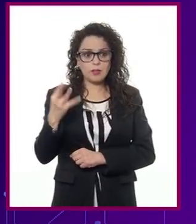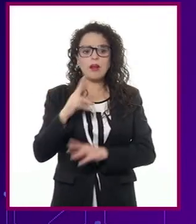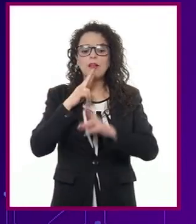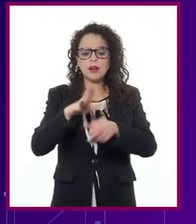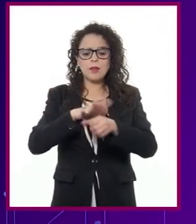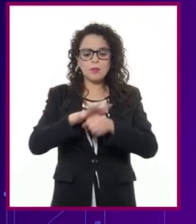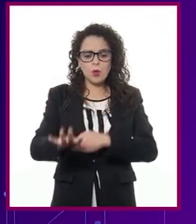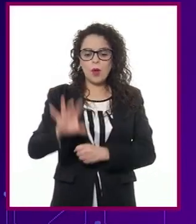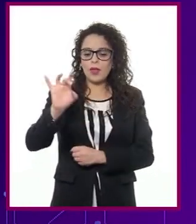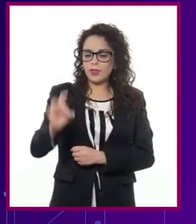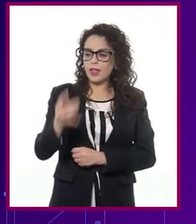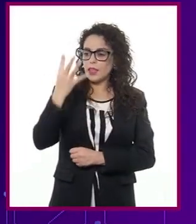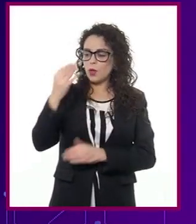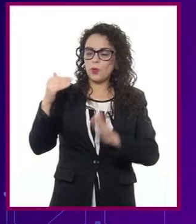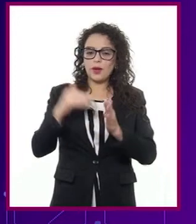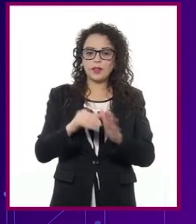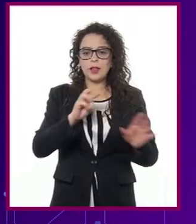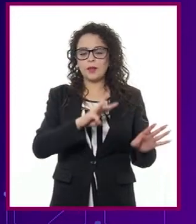a